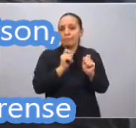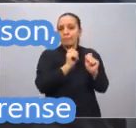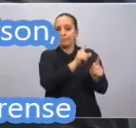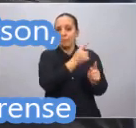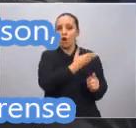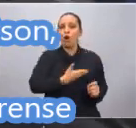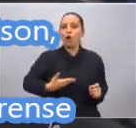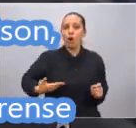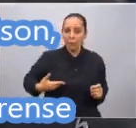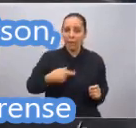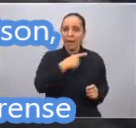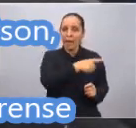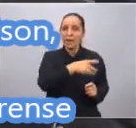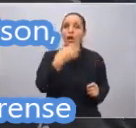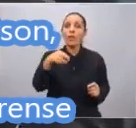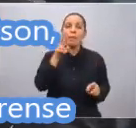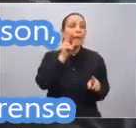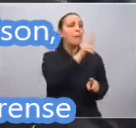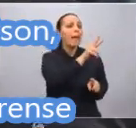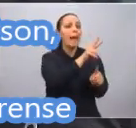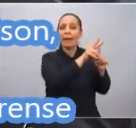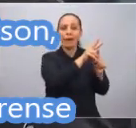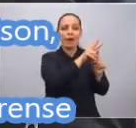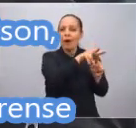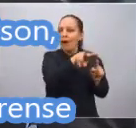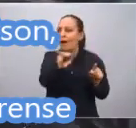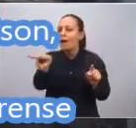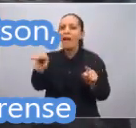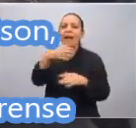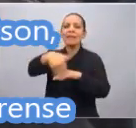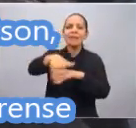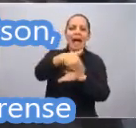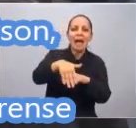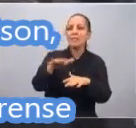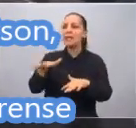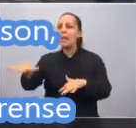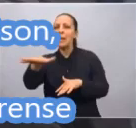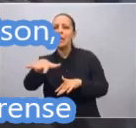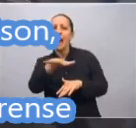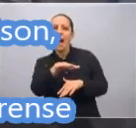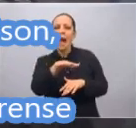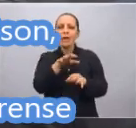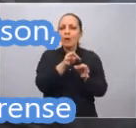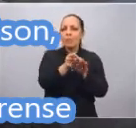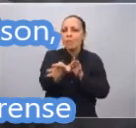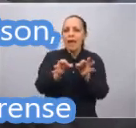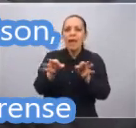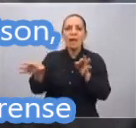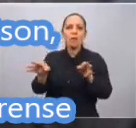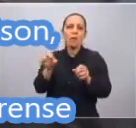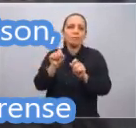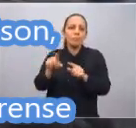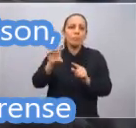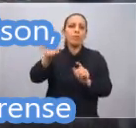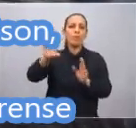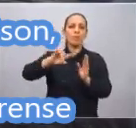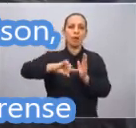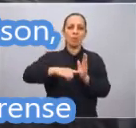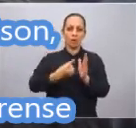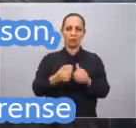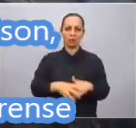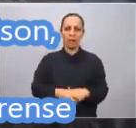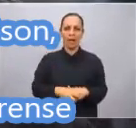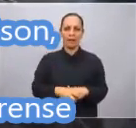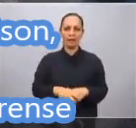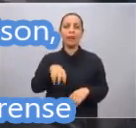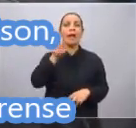que mirarla en la calle, en los barrios, en cada uno de los pueblos de la provincia de Buenos Aires.